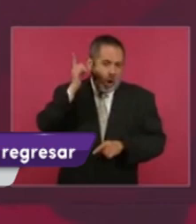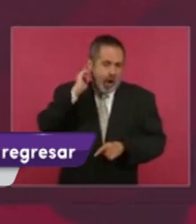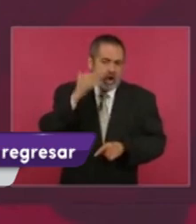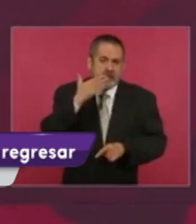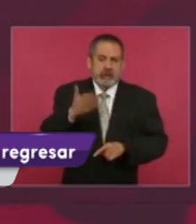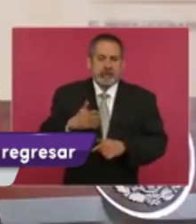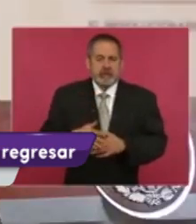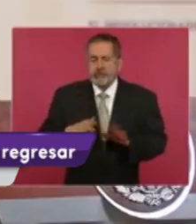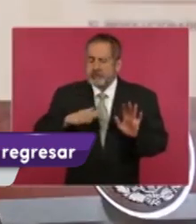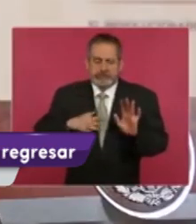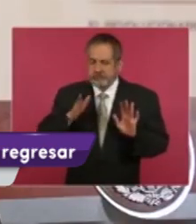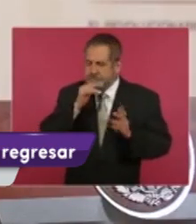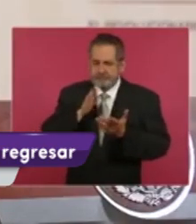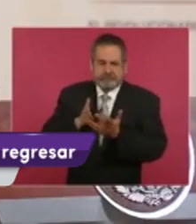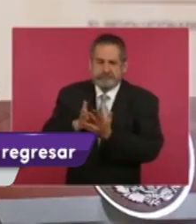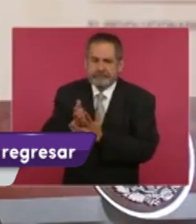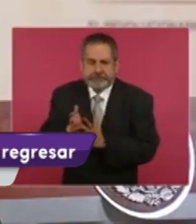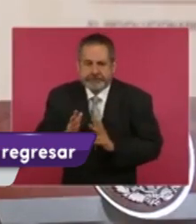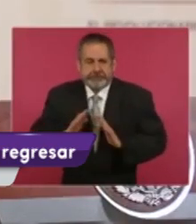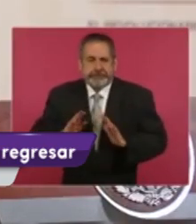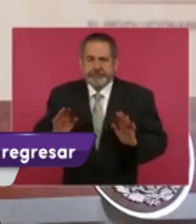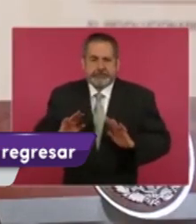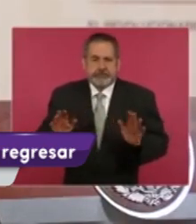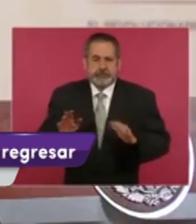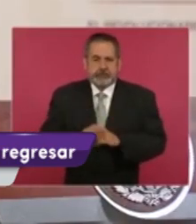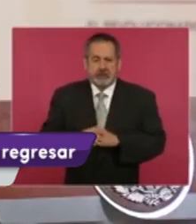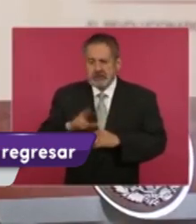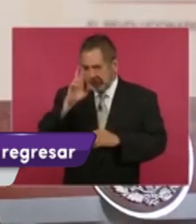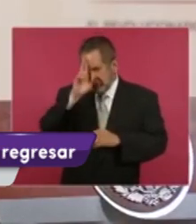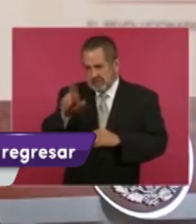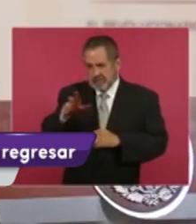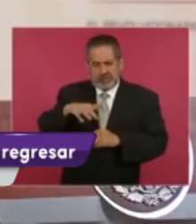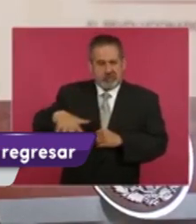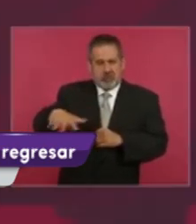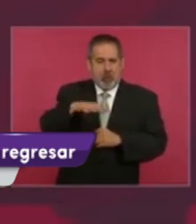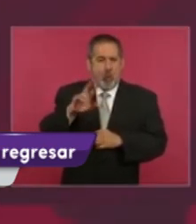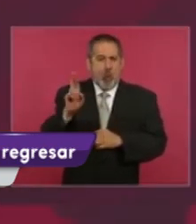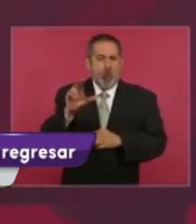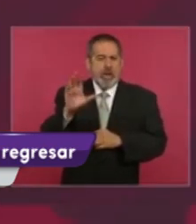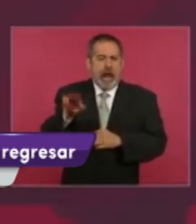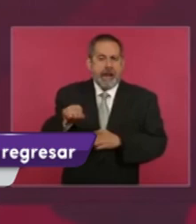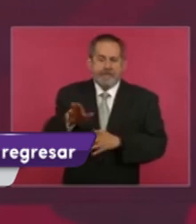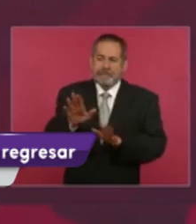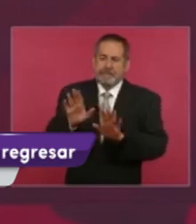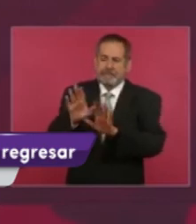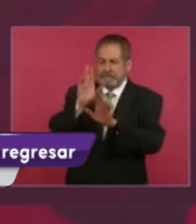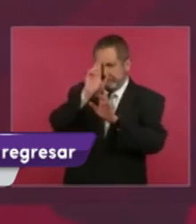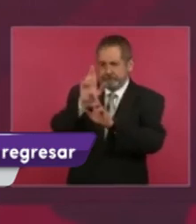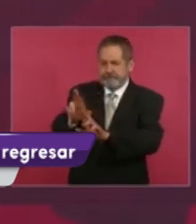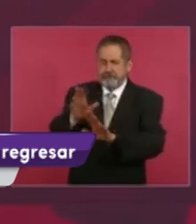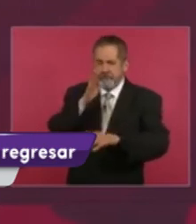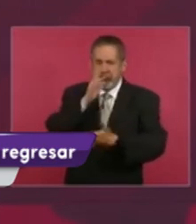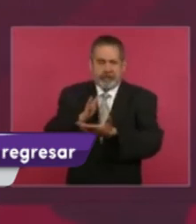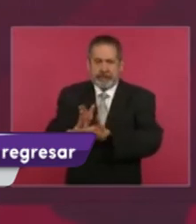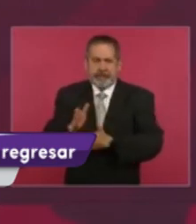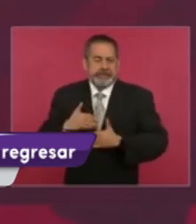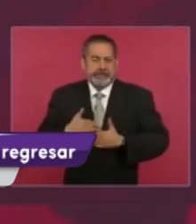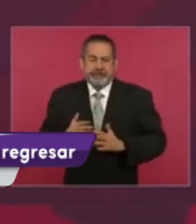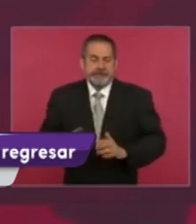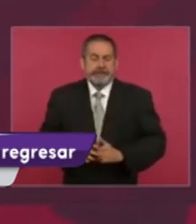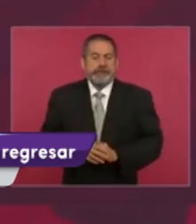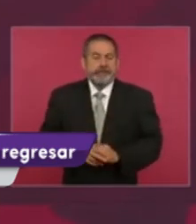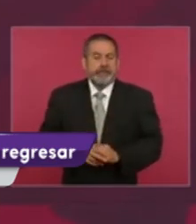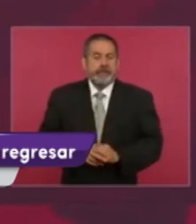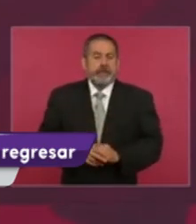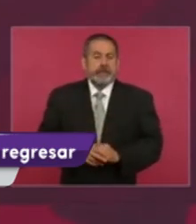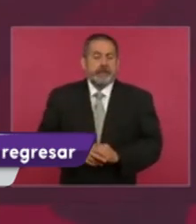López Obrador anunció que alista un decreto con el objetivo de destinar alrededor de 20.000 kilómetros de vías férreas al servicio de